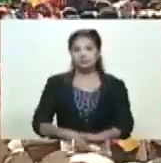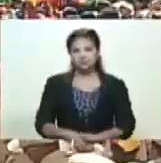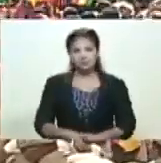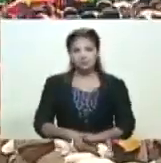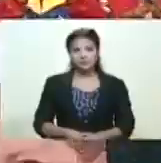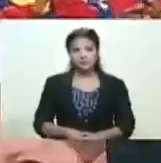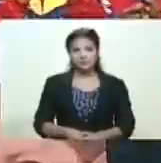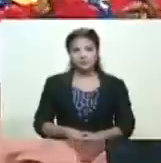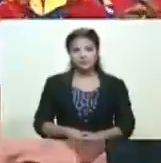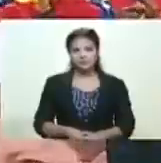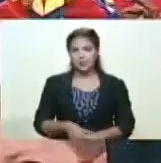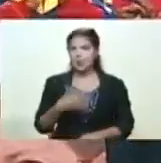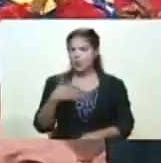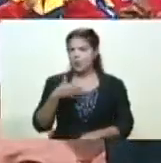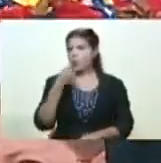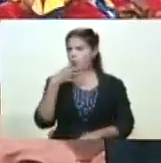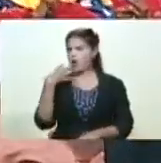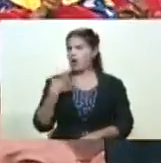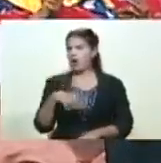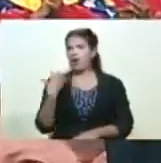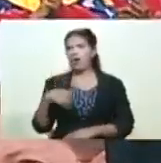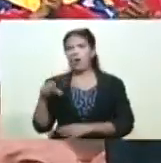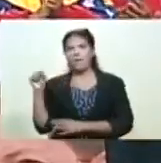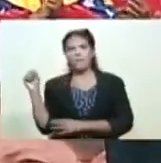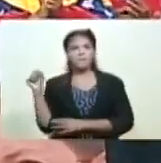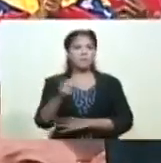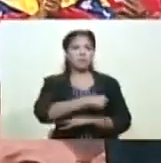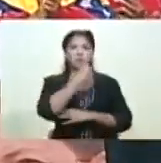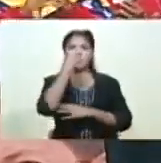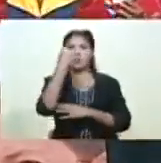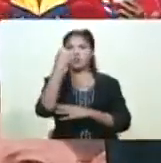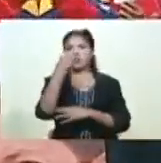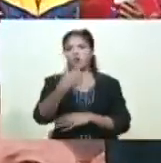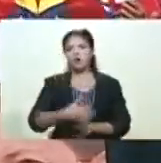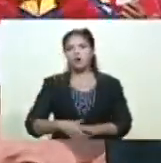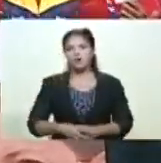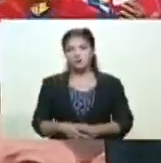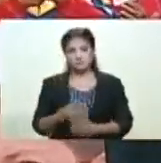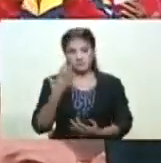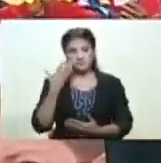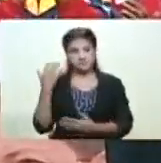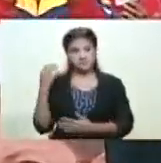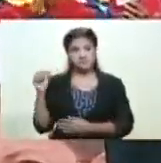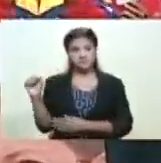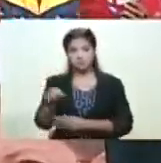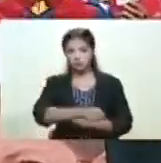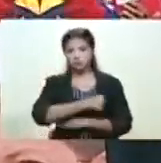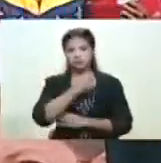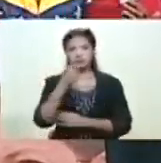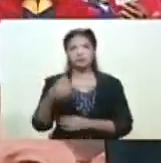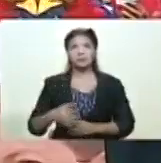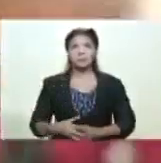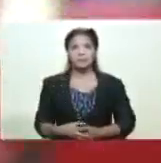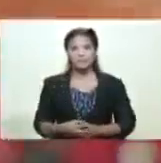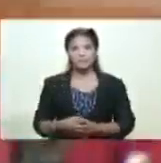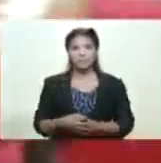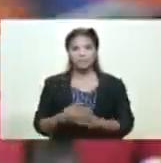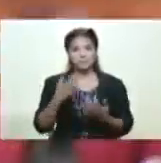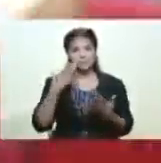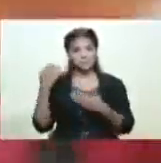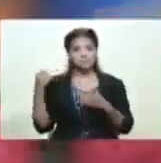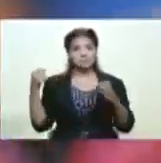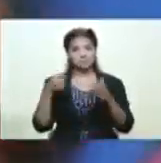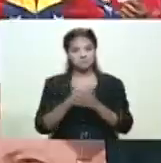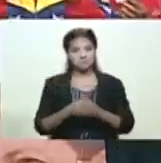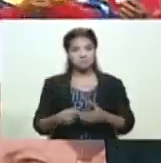knockout. Ah, buen derechazo, mira, pa, pa. Pa, pa, pa, pa, pa, pa,